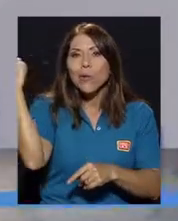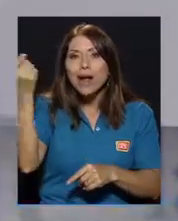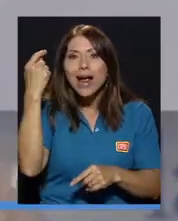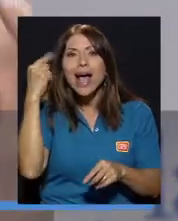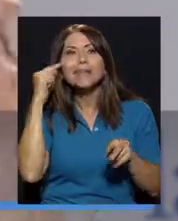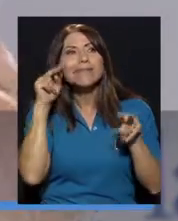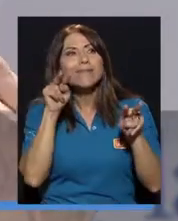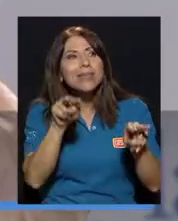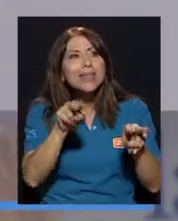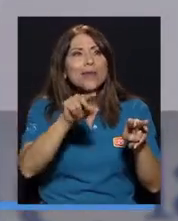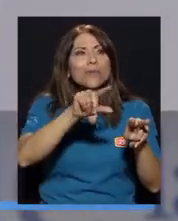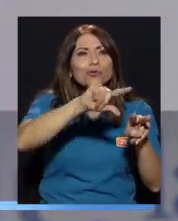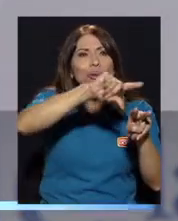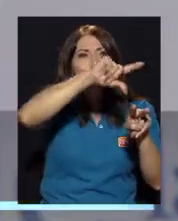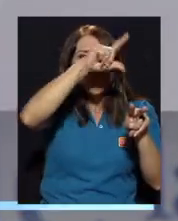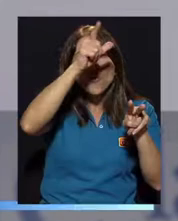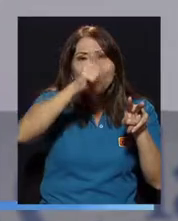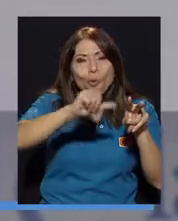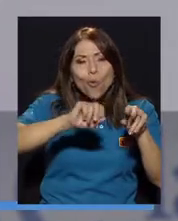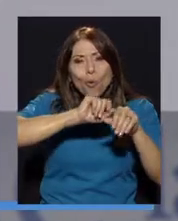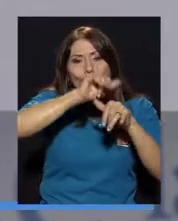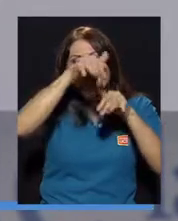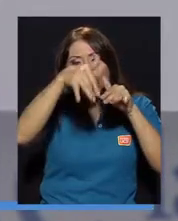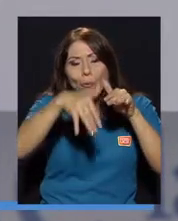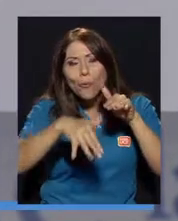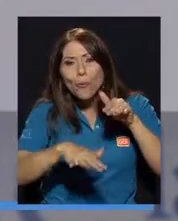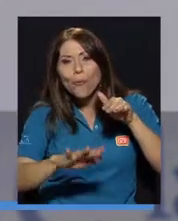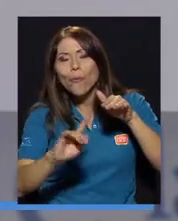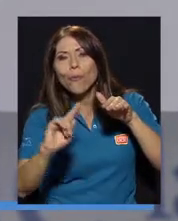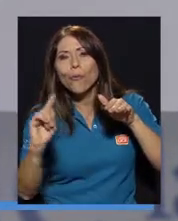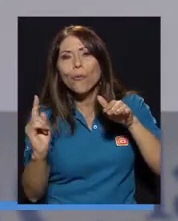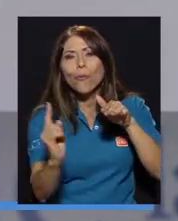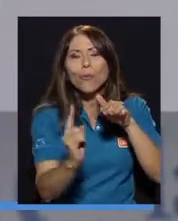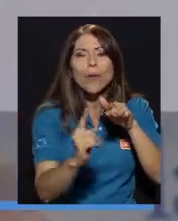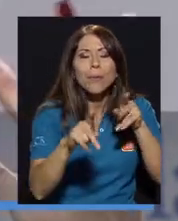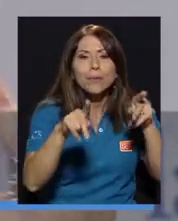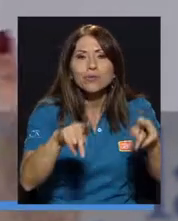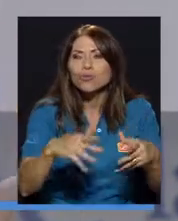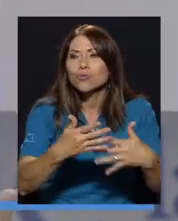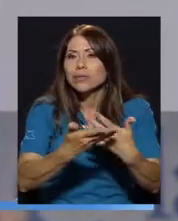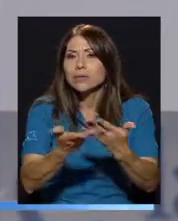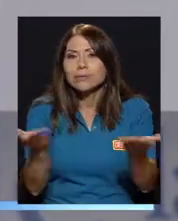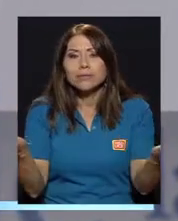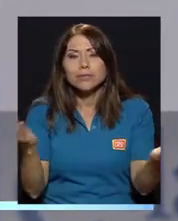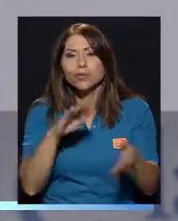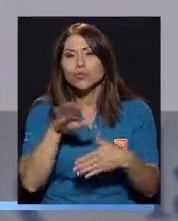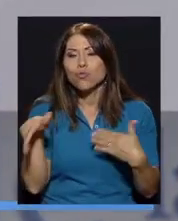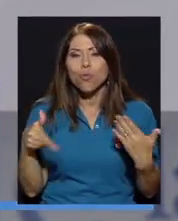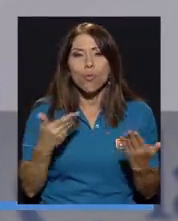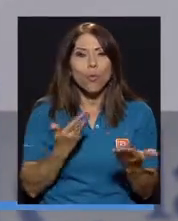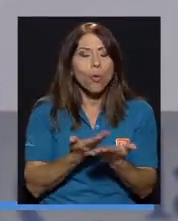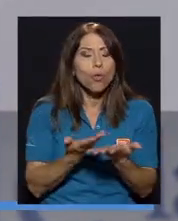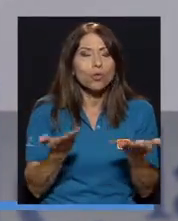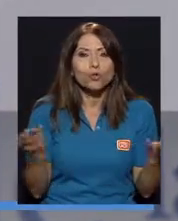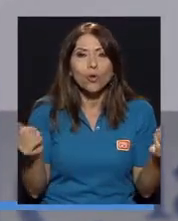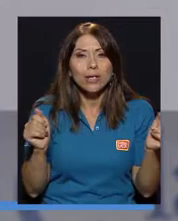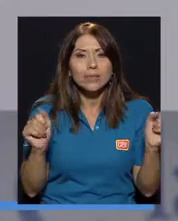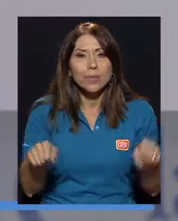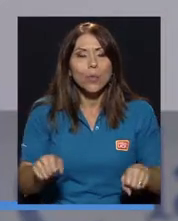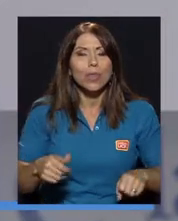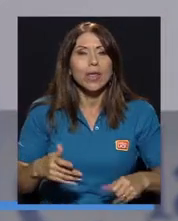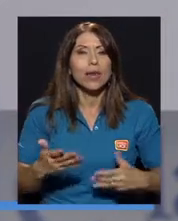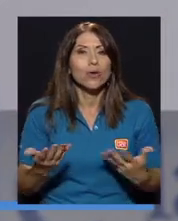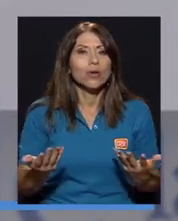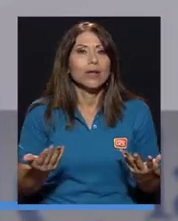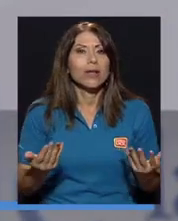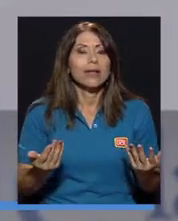cataratas detrás de un compañero presentador y todos los aspectos que se pudieron